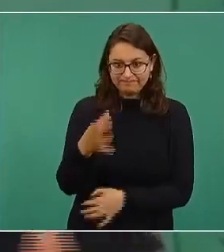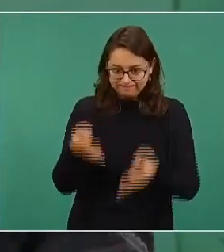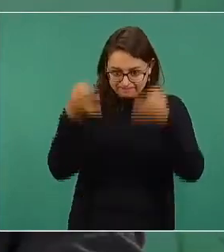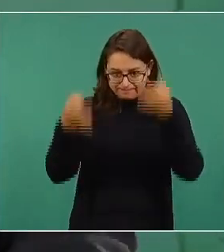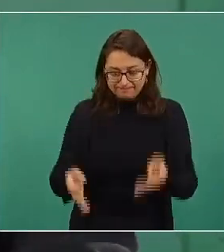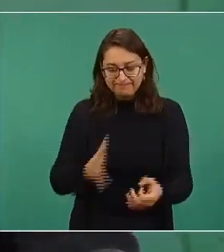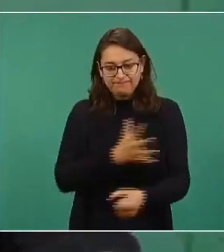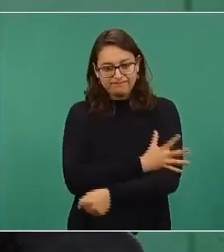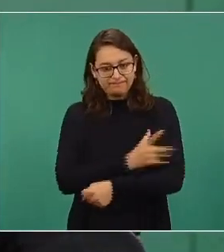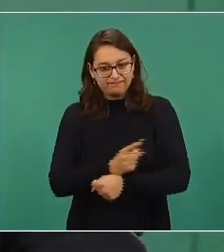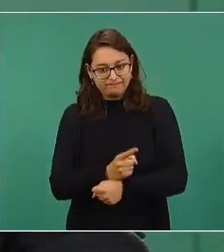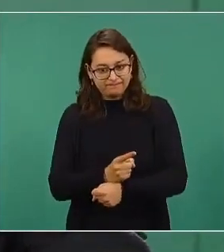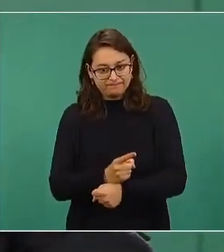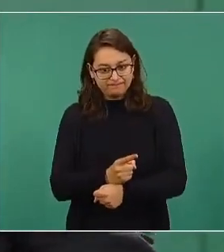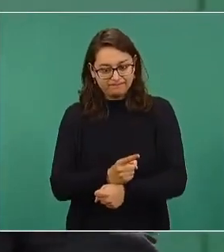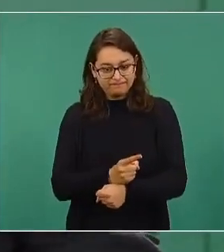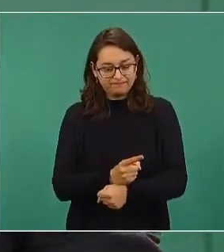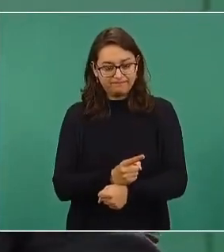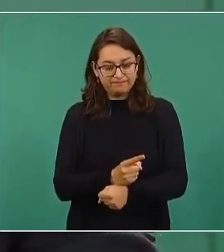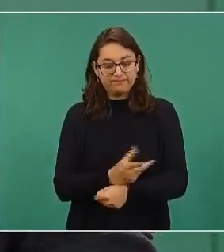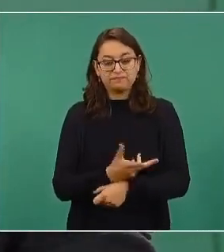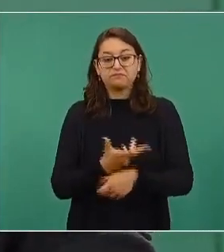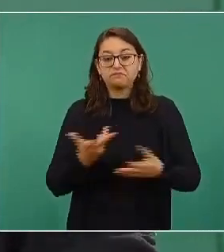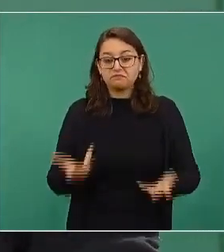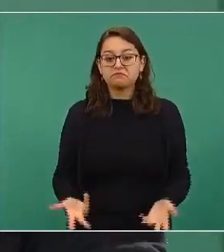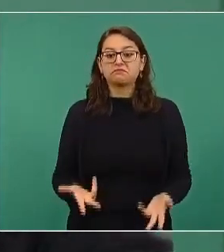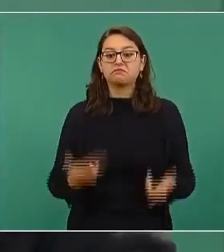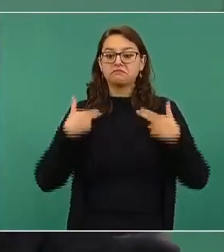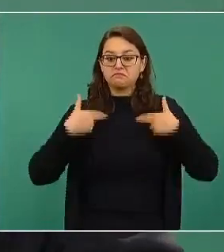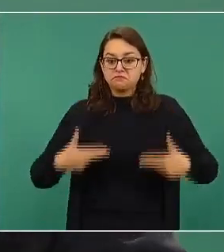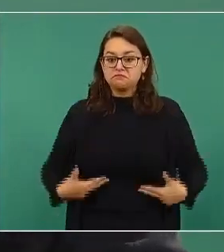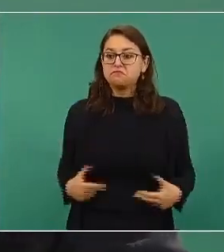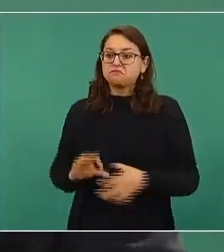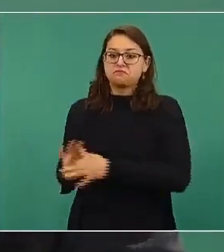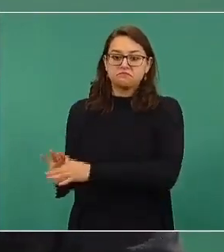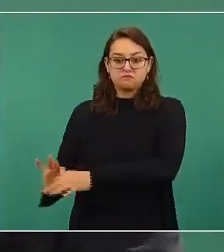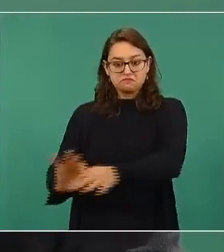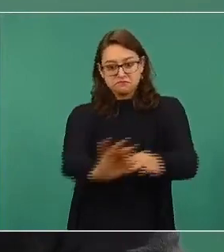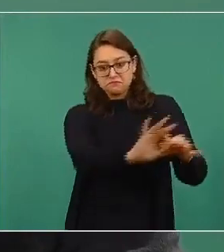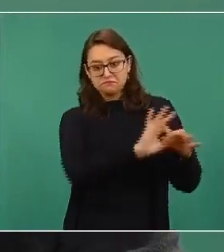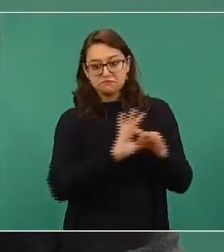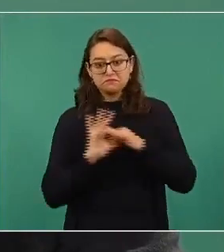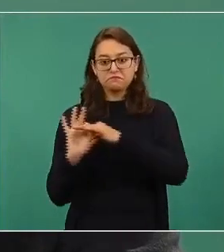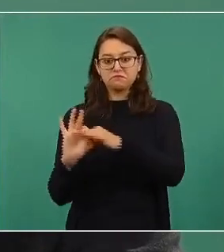auténtica solidaridad, si hay humanismo.